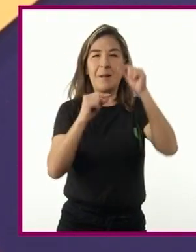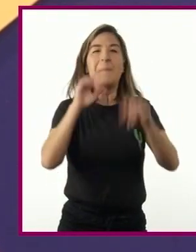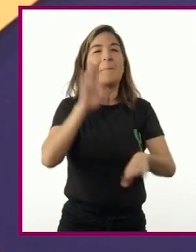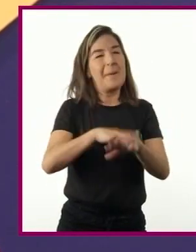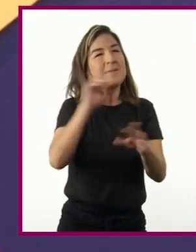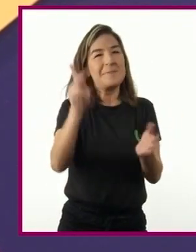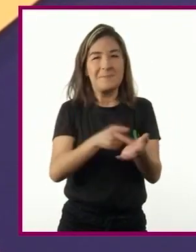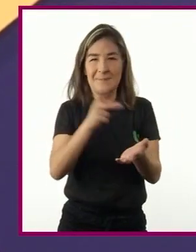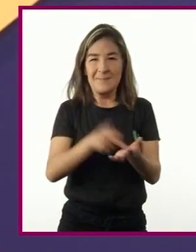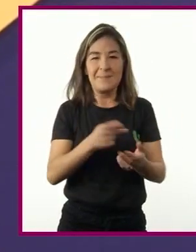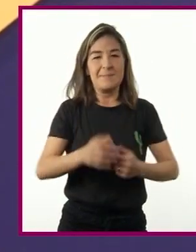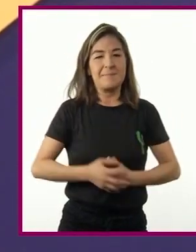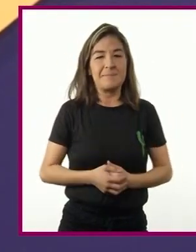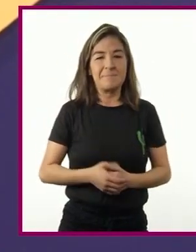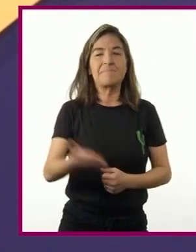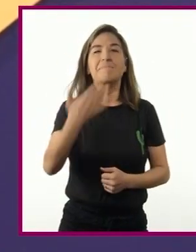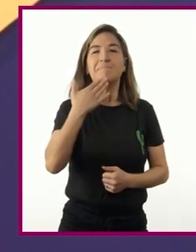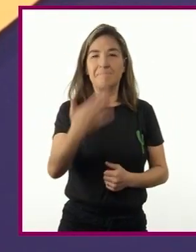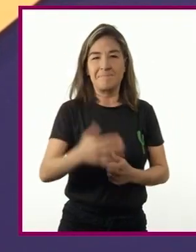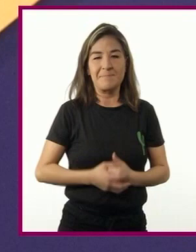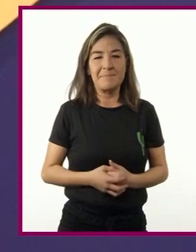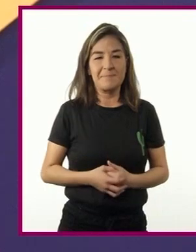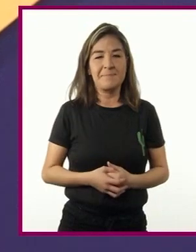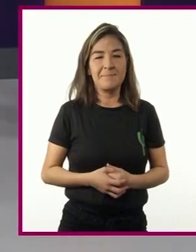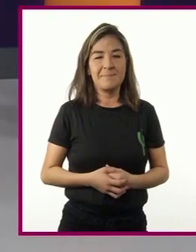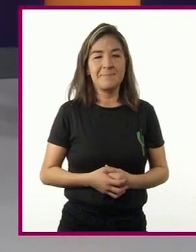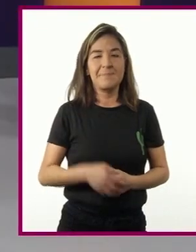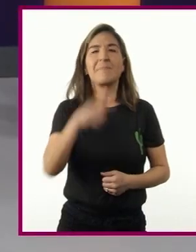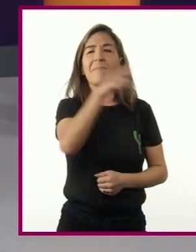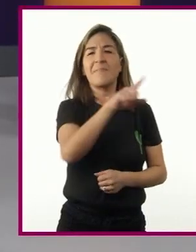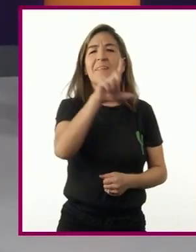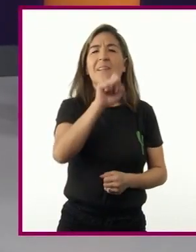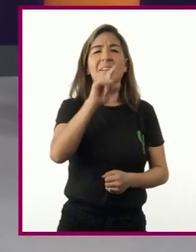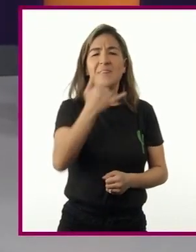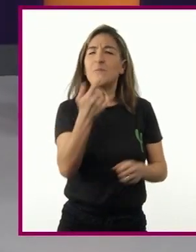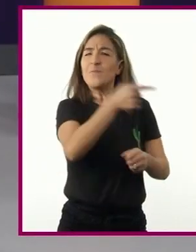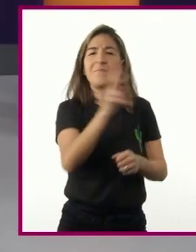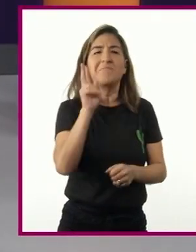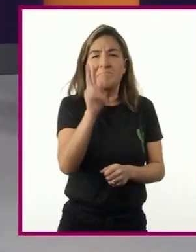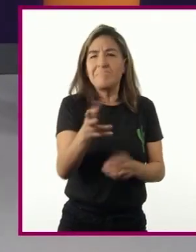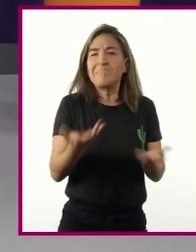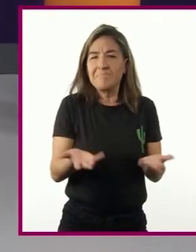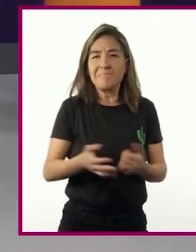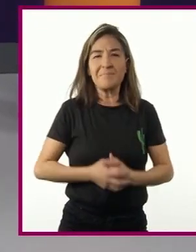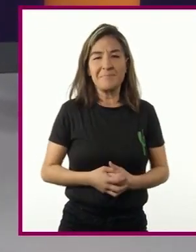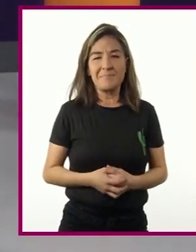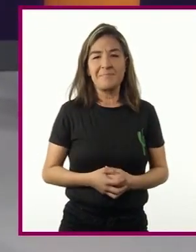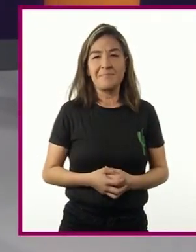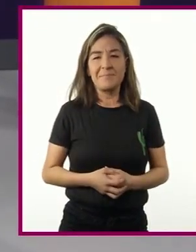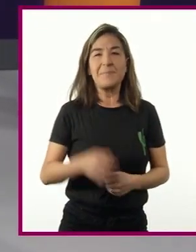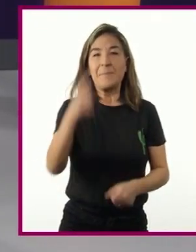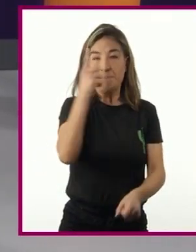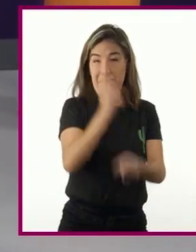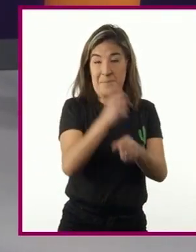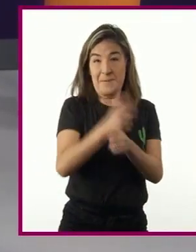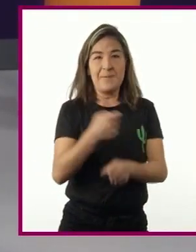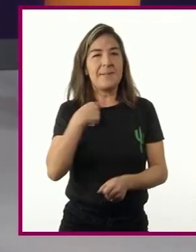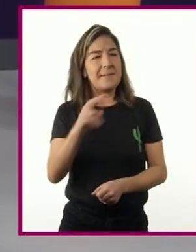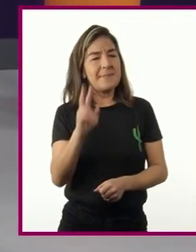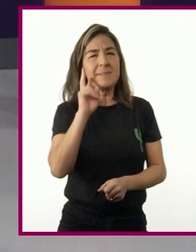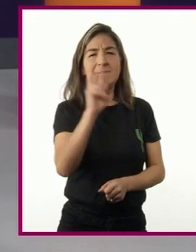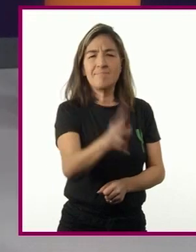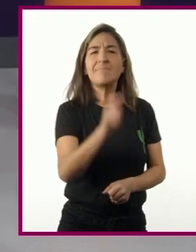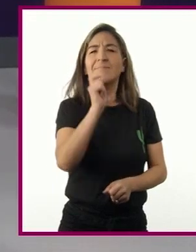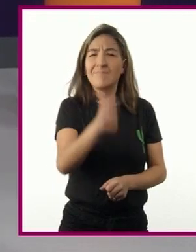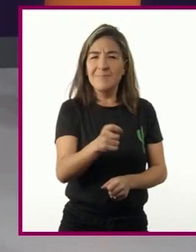más. Muy bien. Leslie, ¿qué lograste observar? En la primera parte del